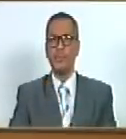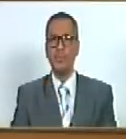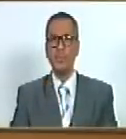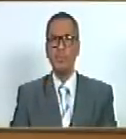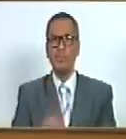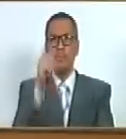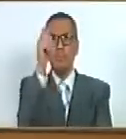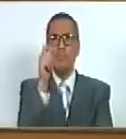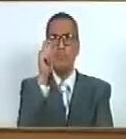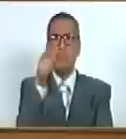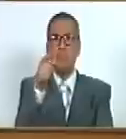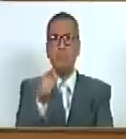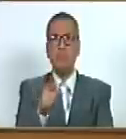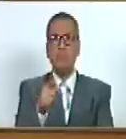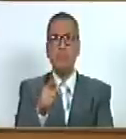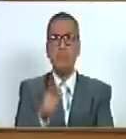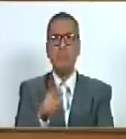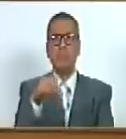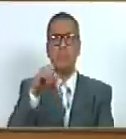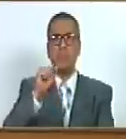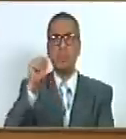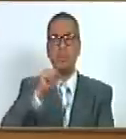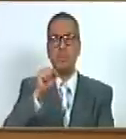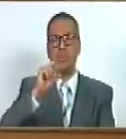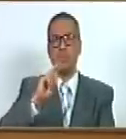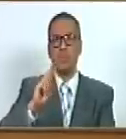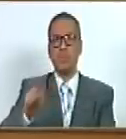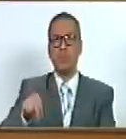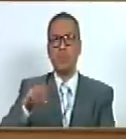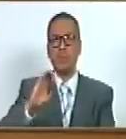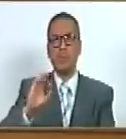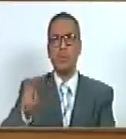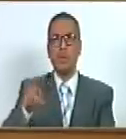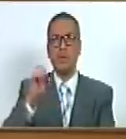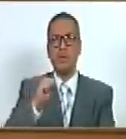al diputado Elvano Sánchez.